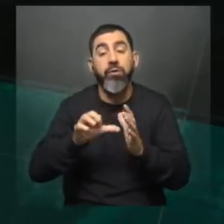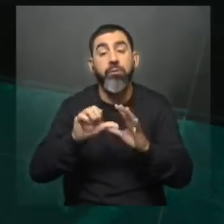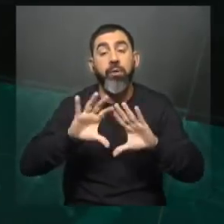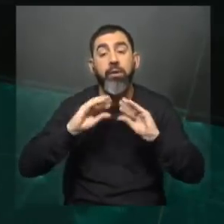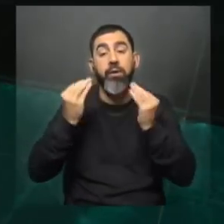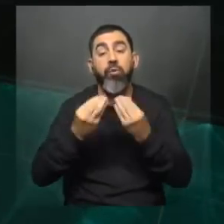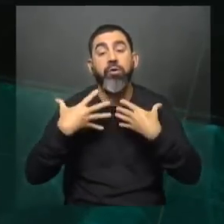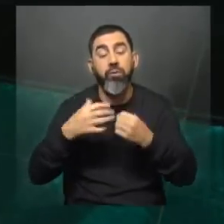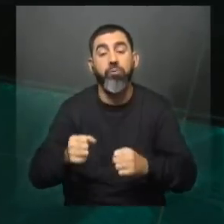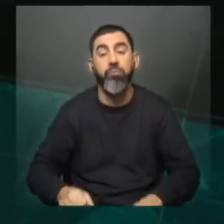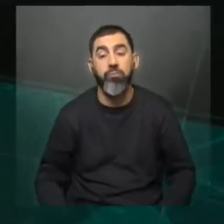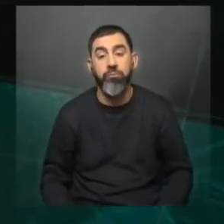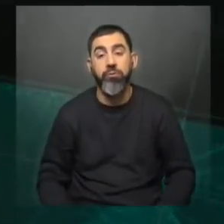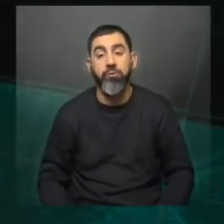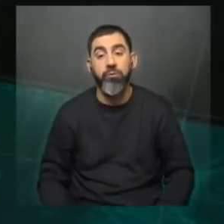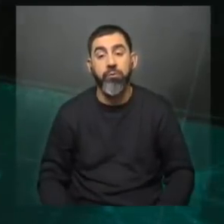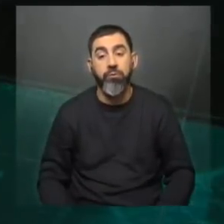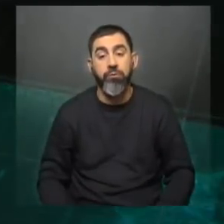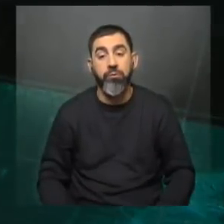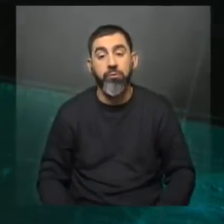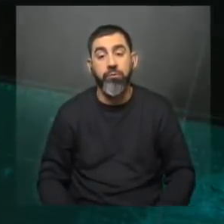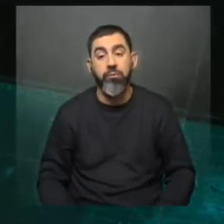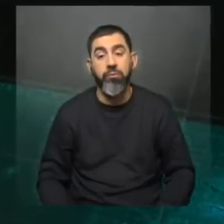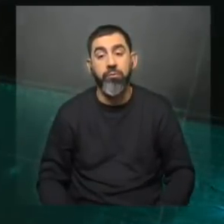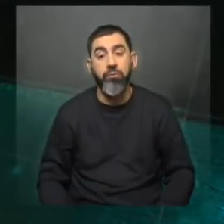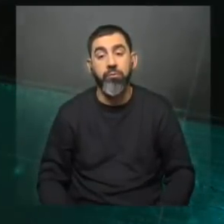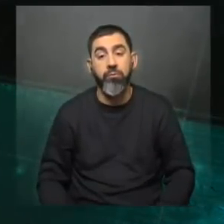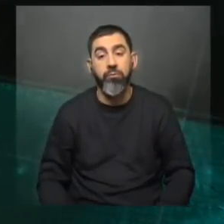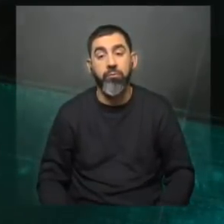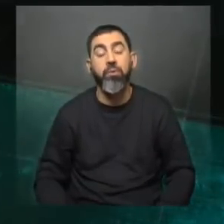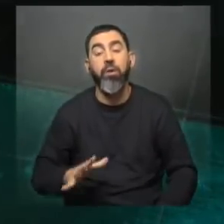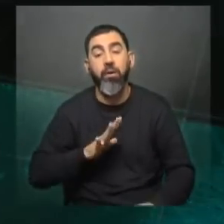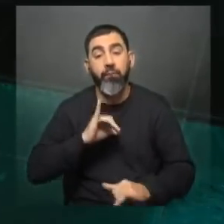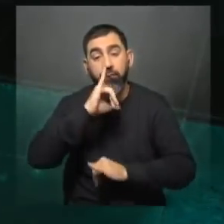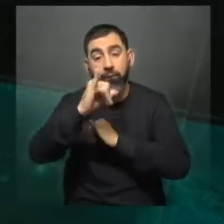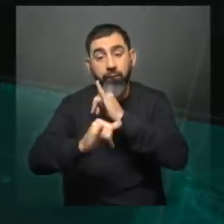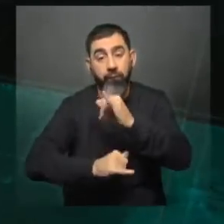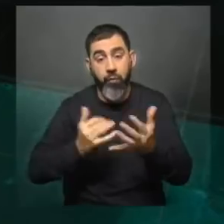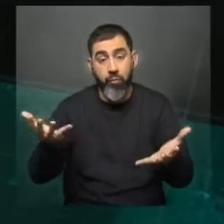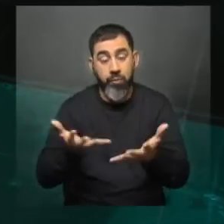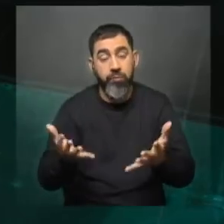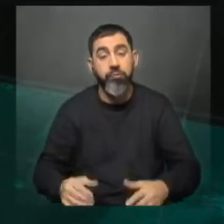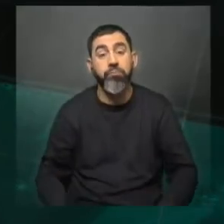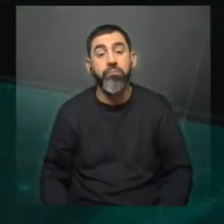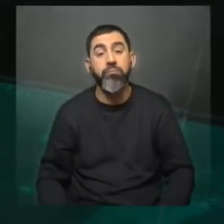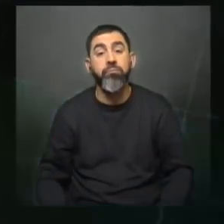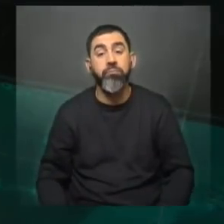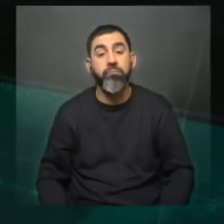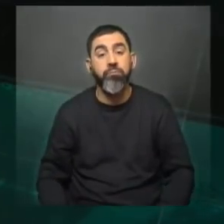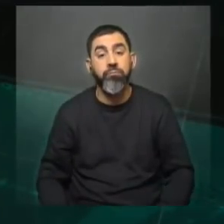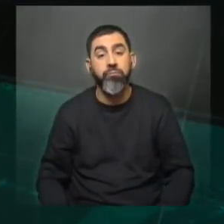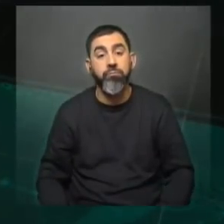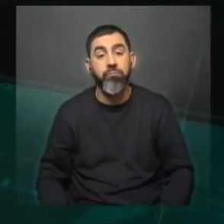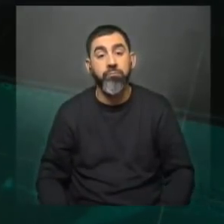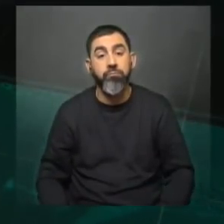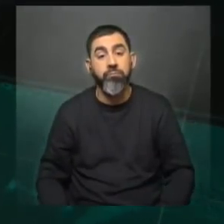exactamente exactamente agradecemos por este trabajo allí hay otras informaciones que surgen a esta hora Sí exactamente estábamos